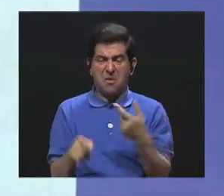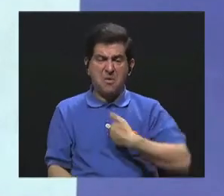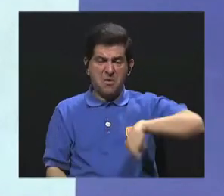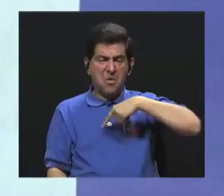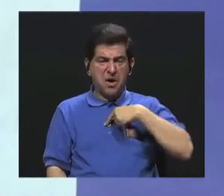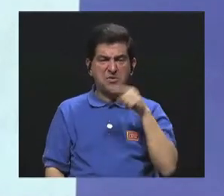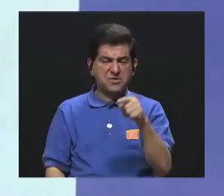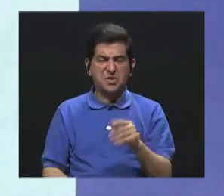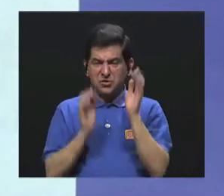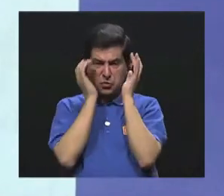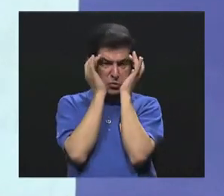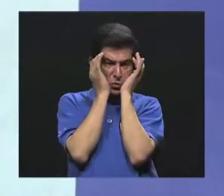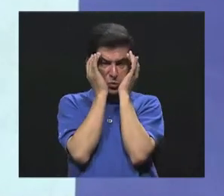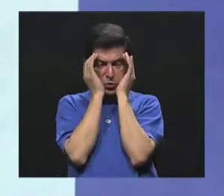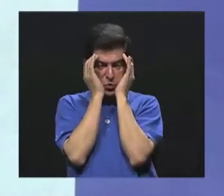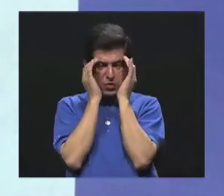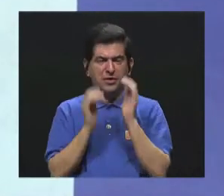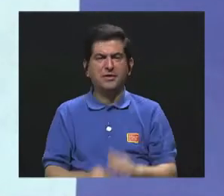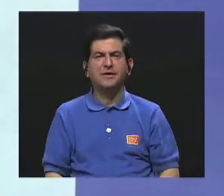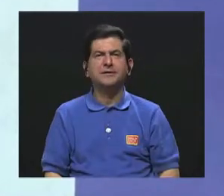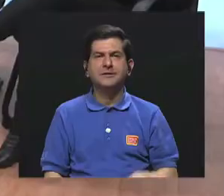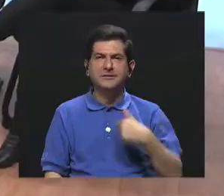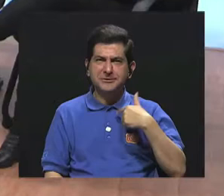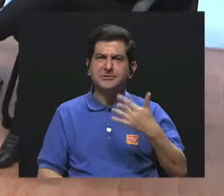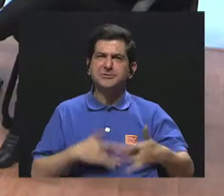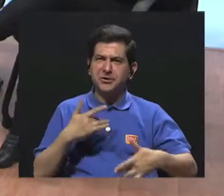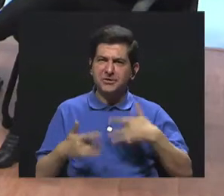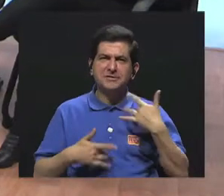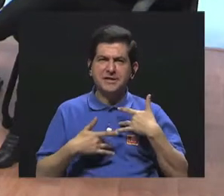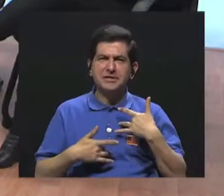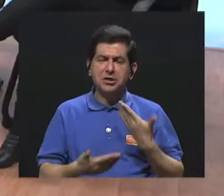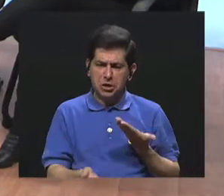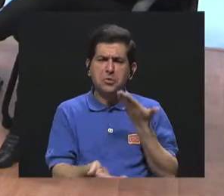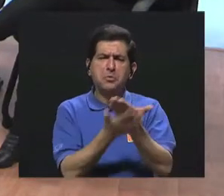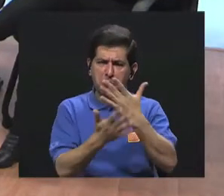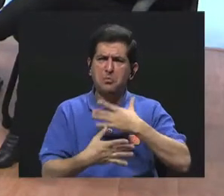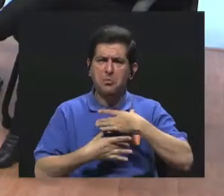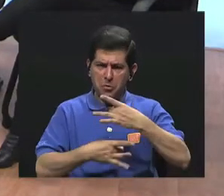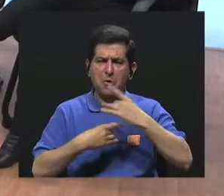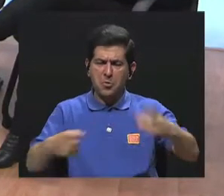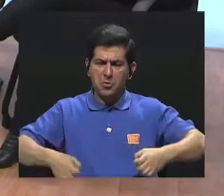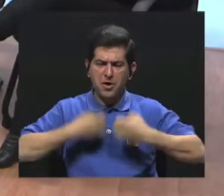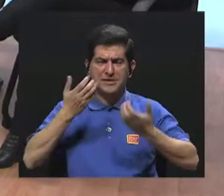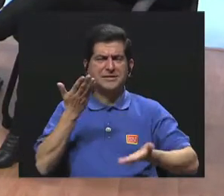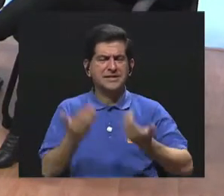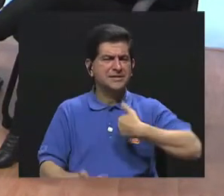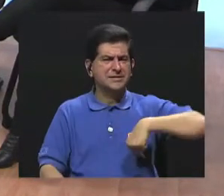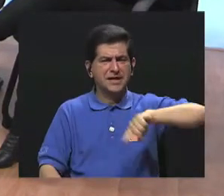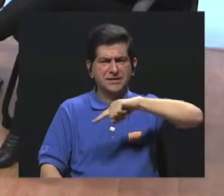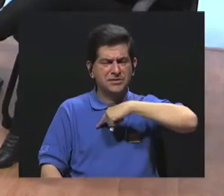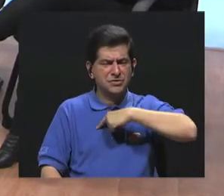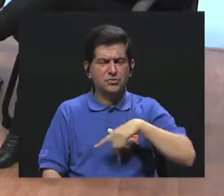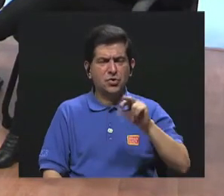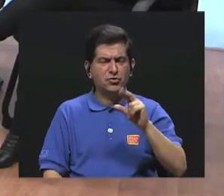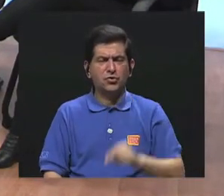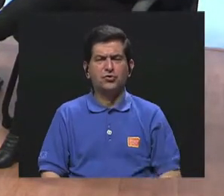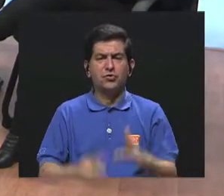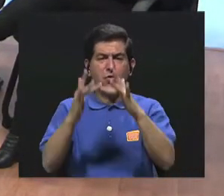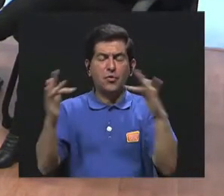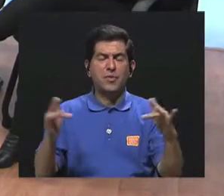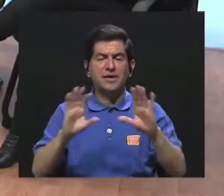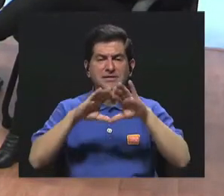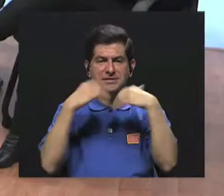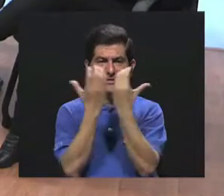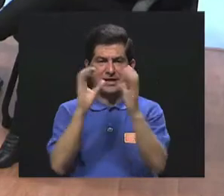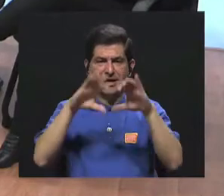tampoco nos desvelaba mucho. Sí siento como que habían propuestas interesantes. No hubiera dejado quizás desierta la categoría